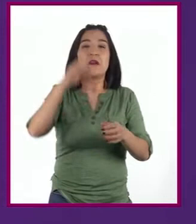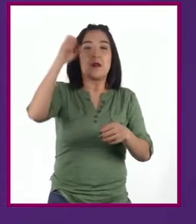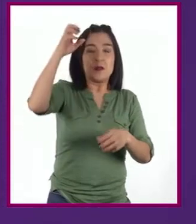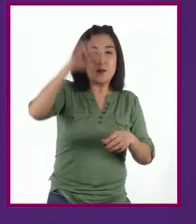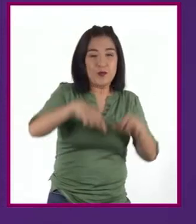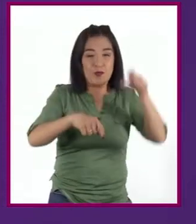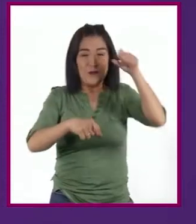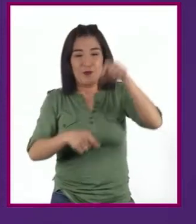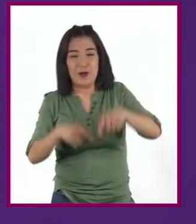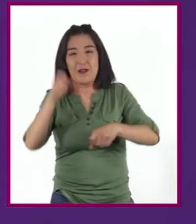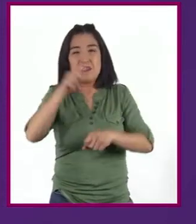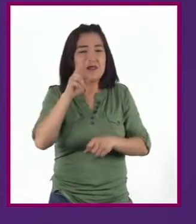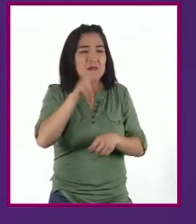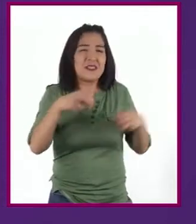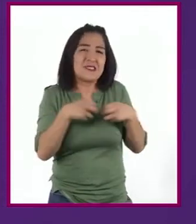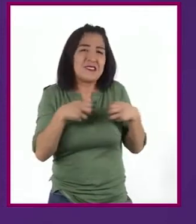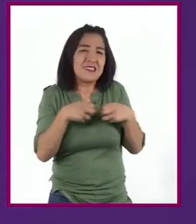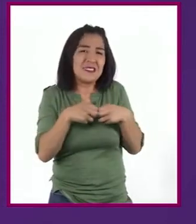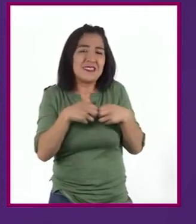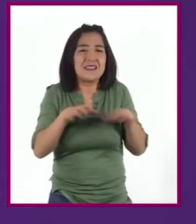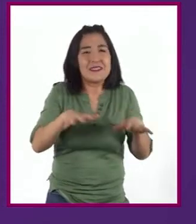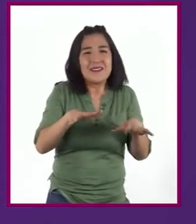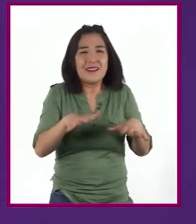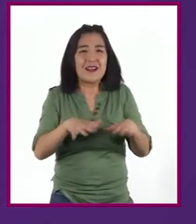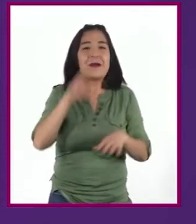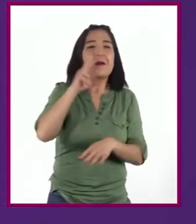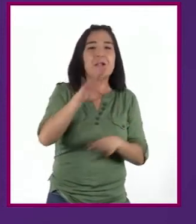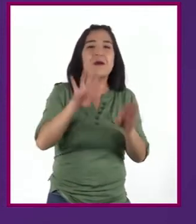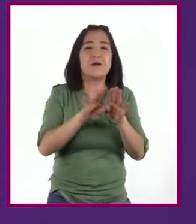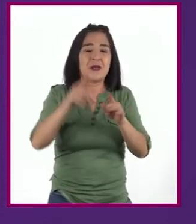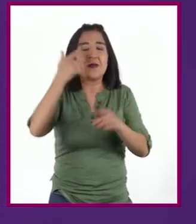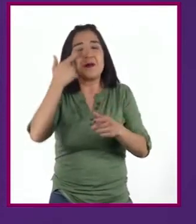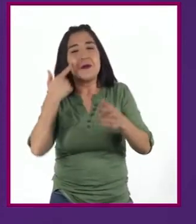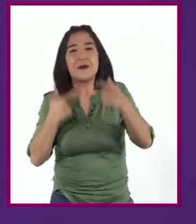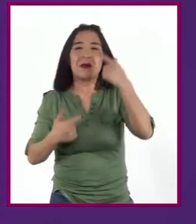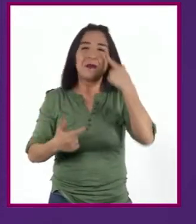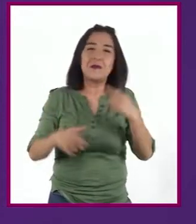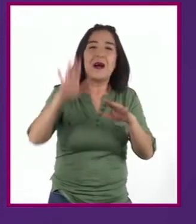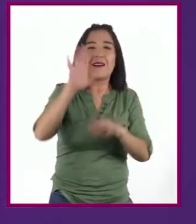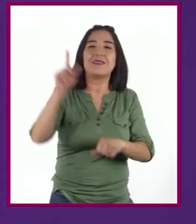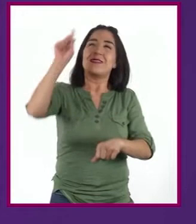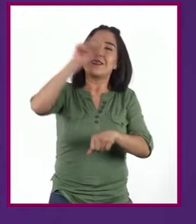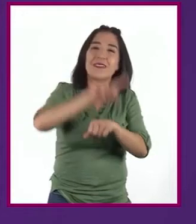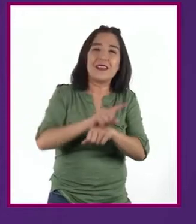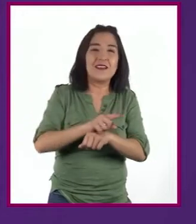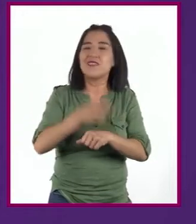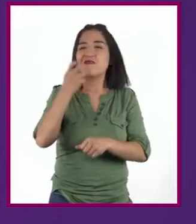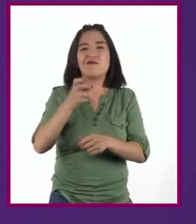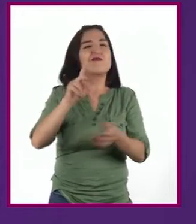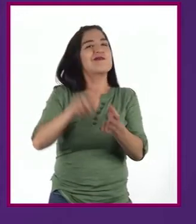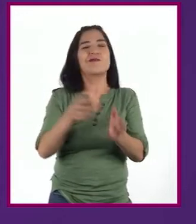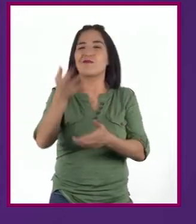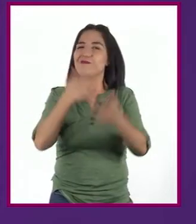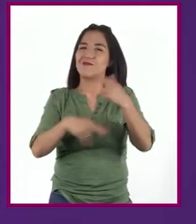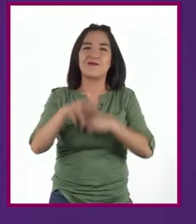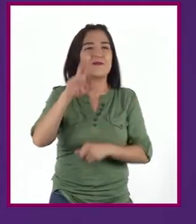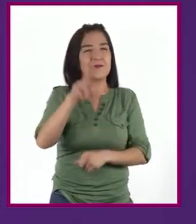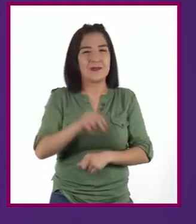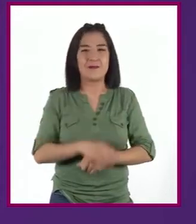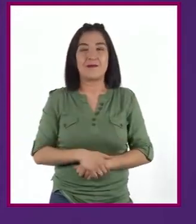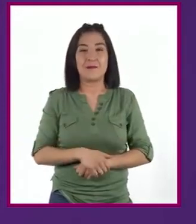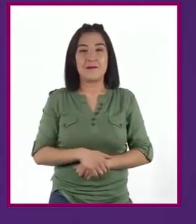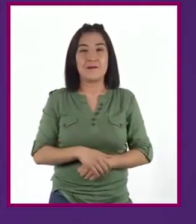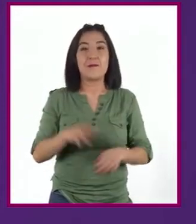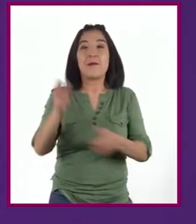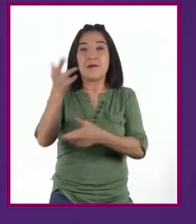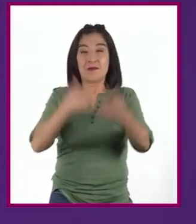gotas mirábamos temblar y caer como lágrima del día, esas no volverán. Volverán